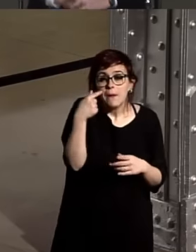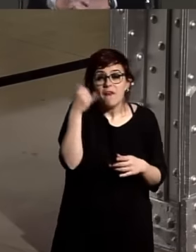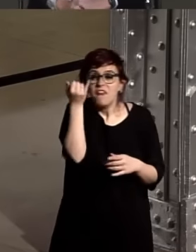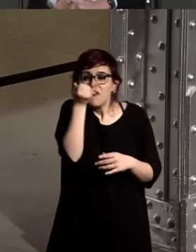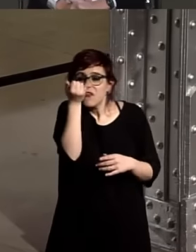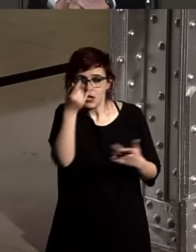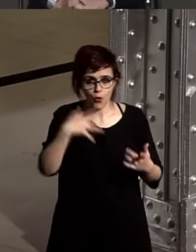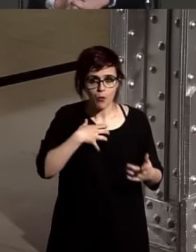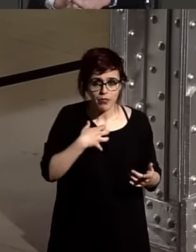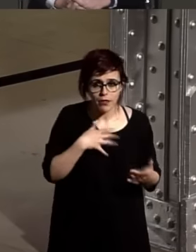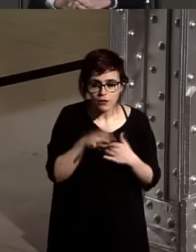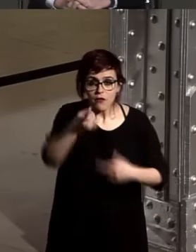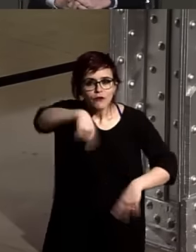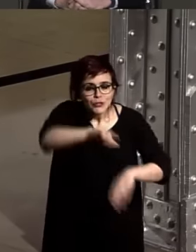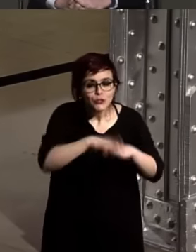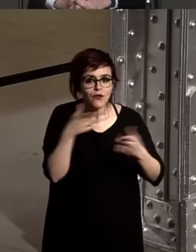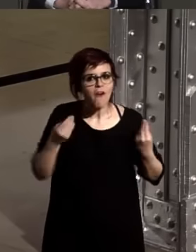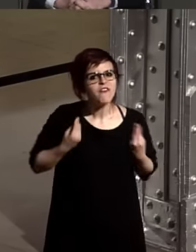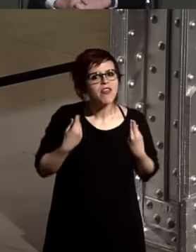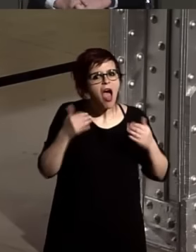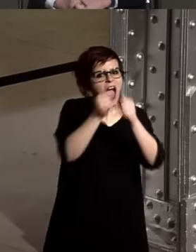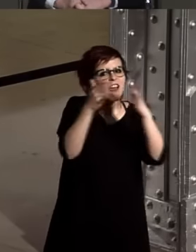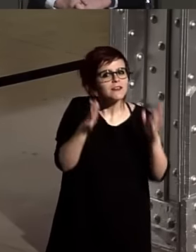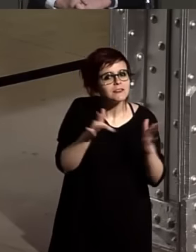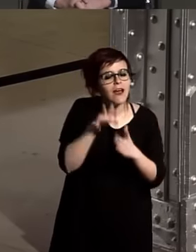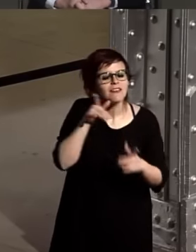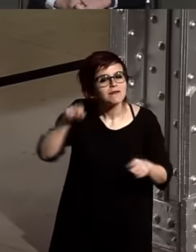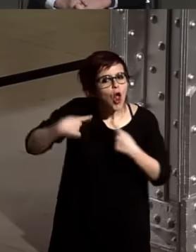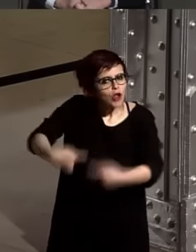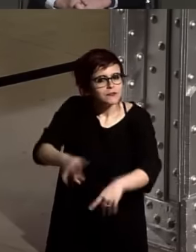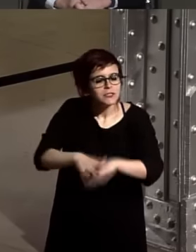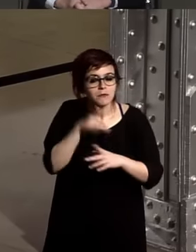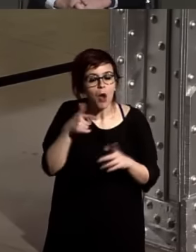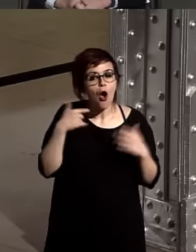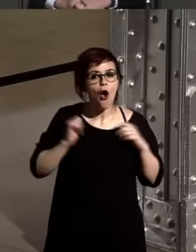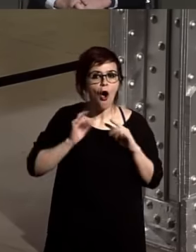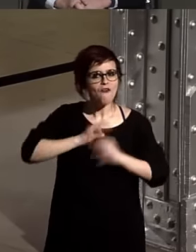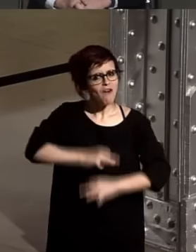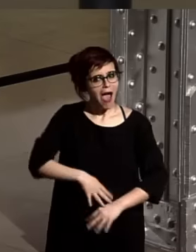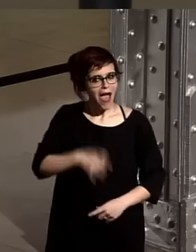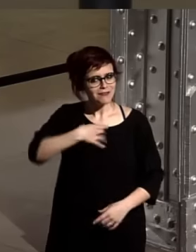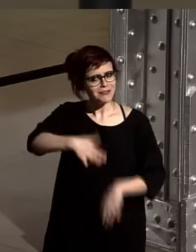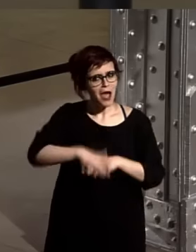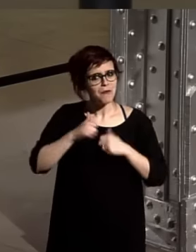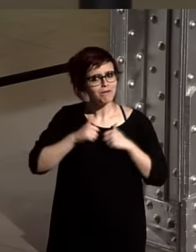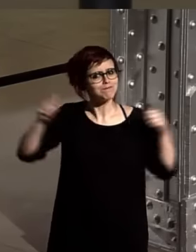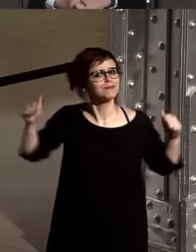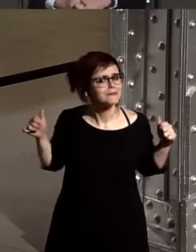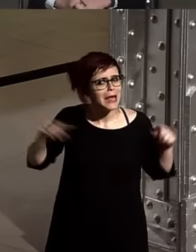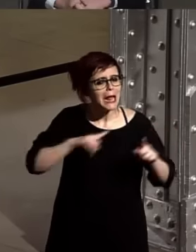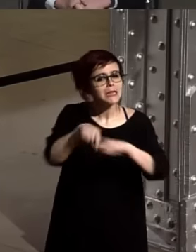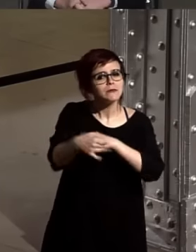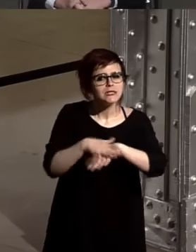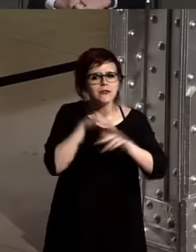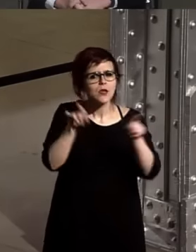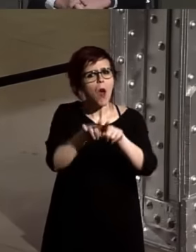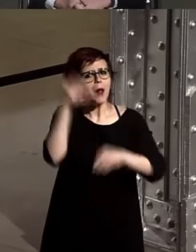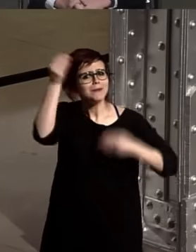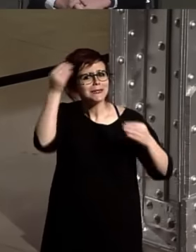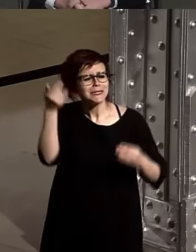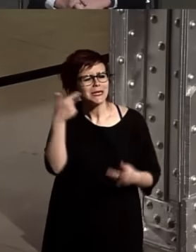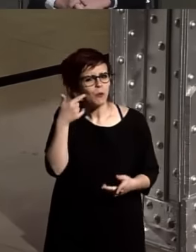vosotros sois tan escépticos también en la vida doméstica en la vida diaria cuando os quitáis la bata sois asido escépticos para todo